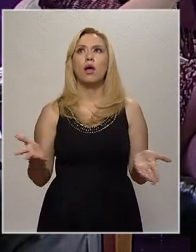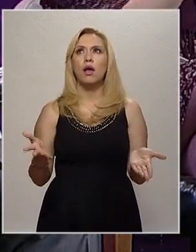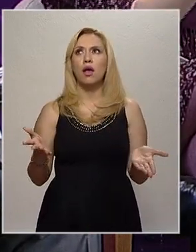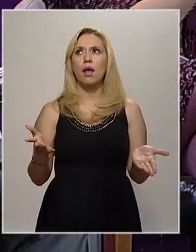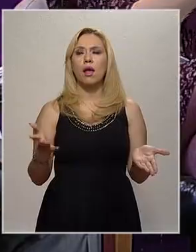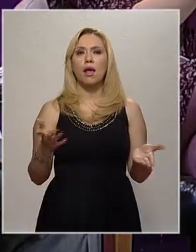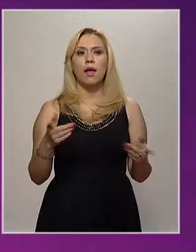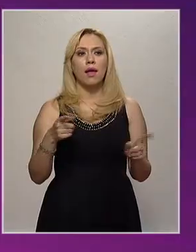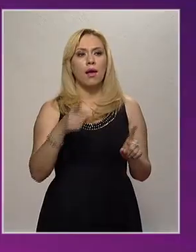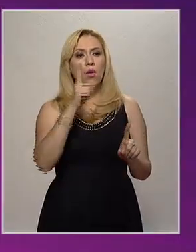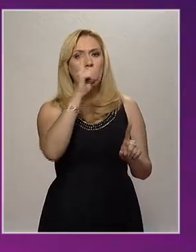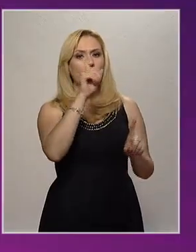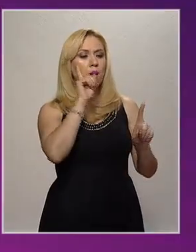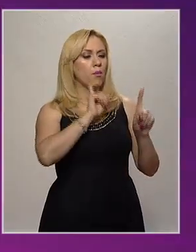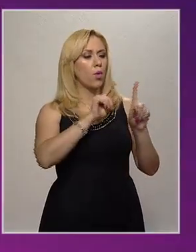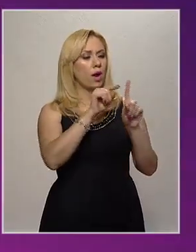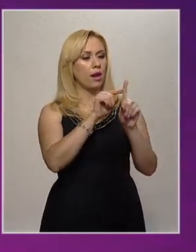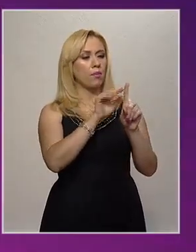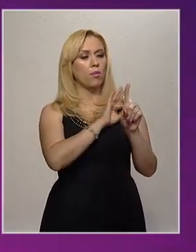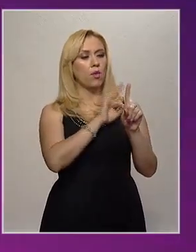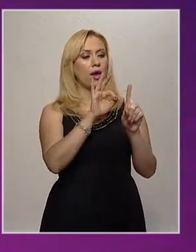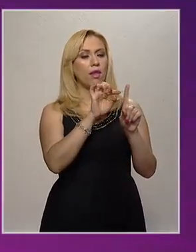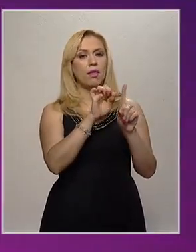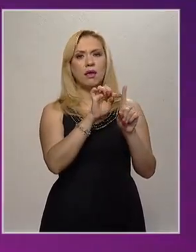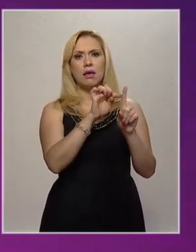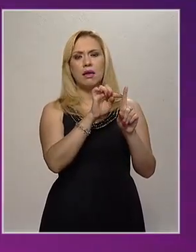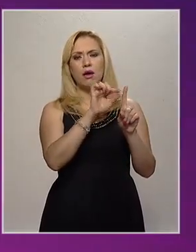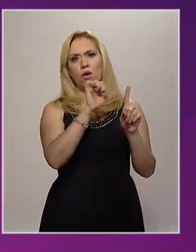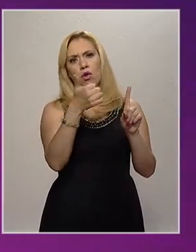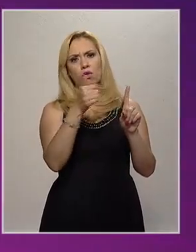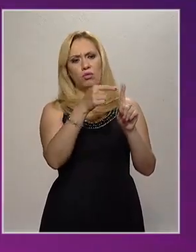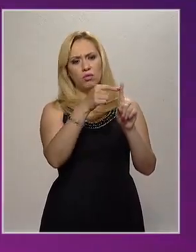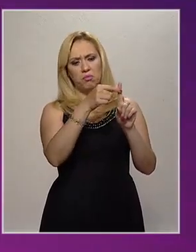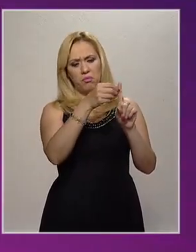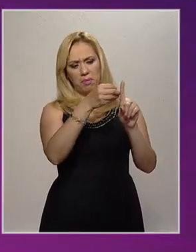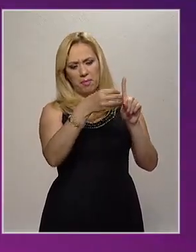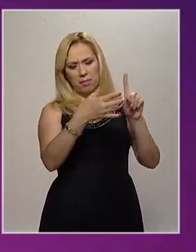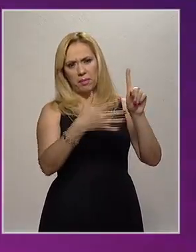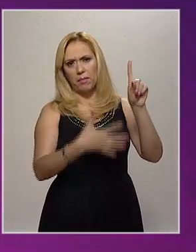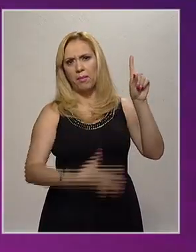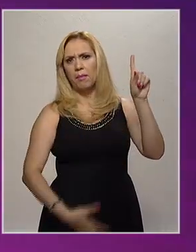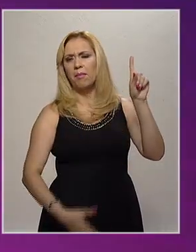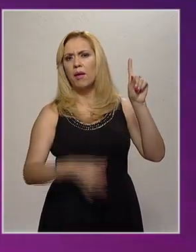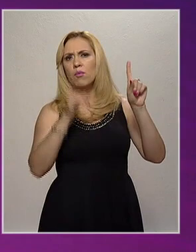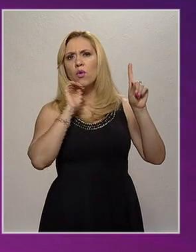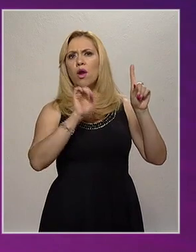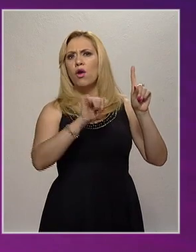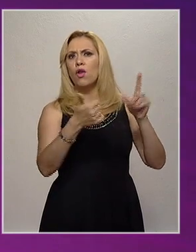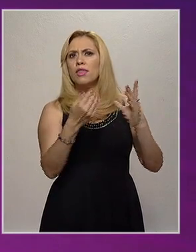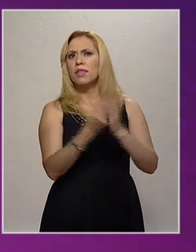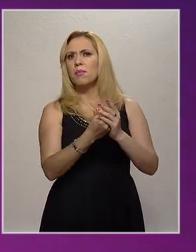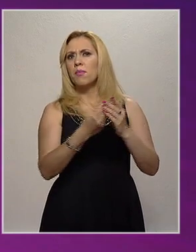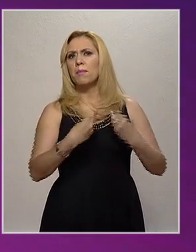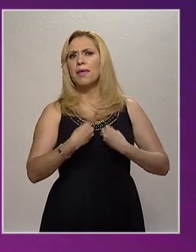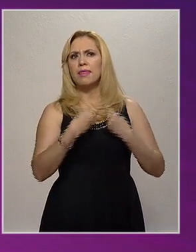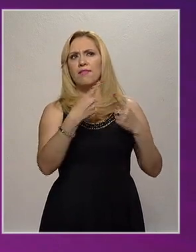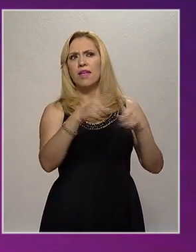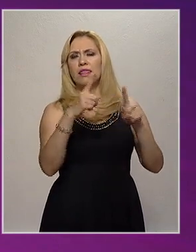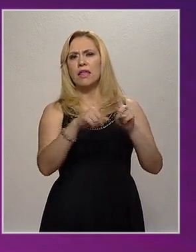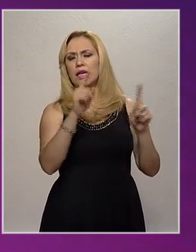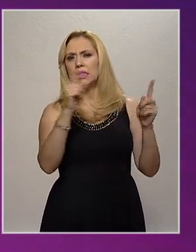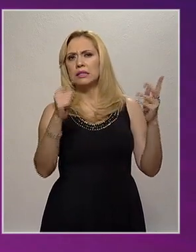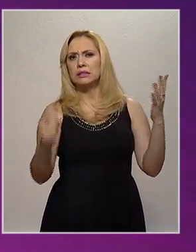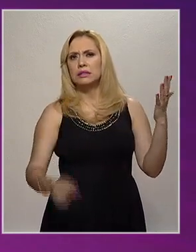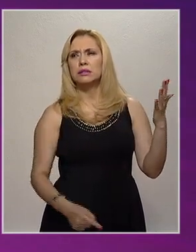sea, una sola mujer puede estar atravesada por distintas categorías que pueden motivar que el trato que se le inflinja, que sea